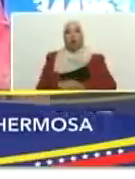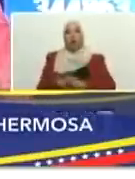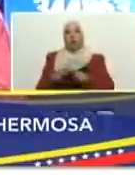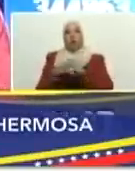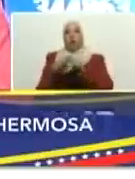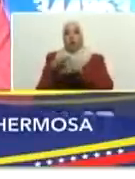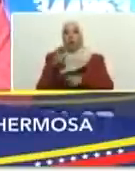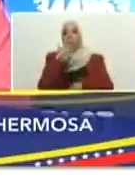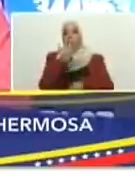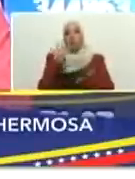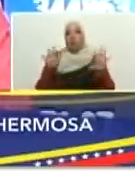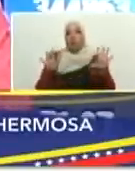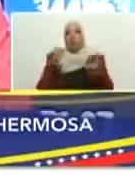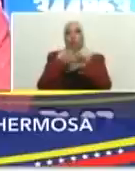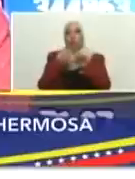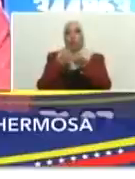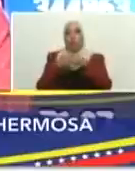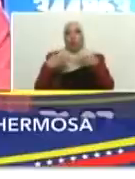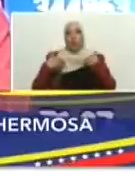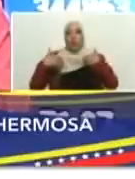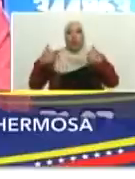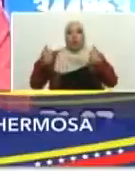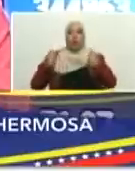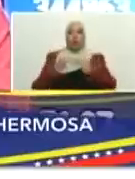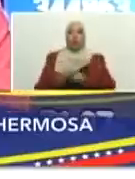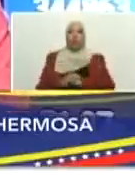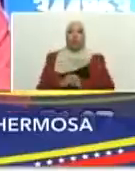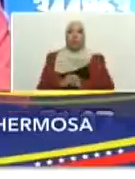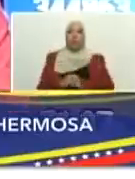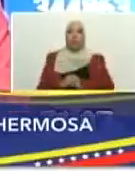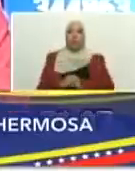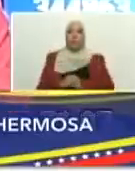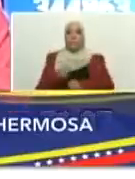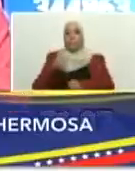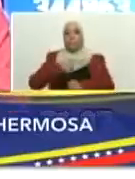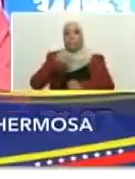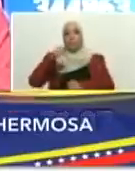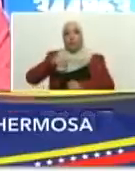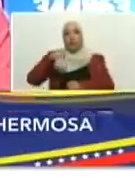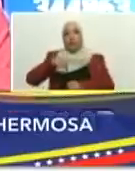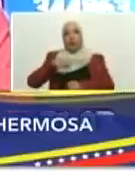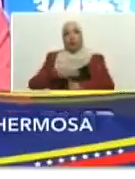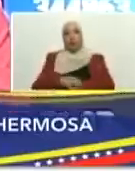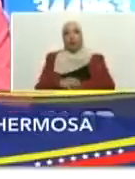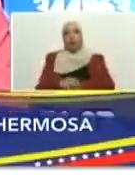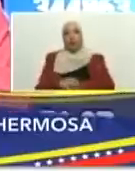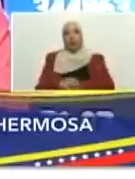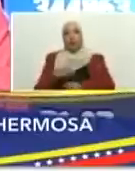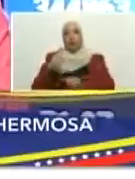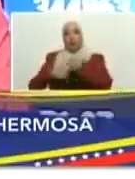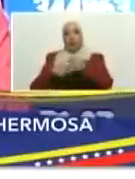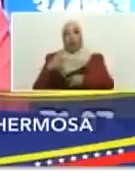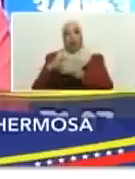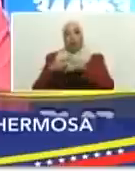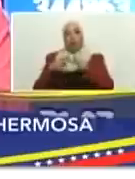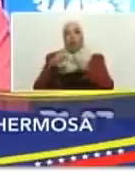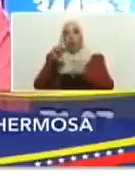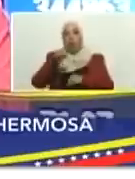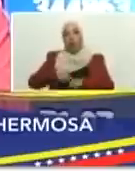estas 49 obras de salud. Y yo desde aquí voy a proceder a entregar